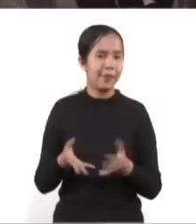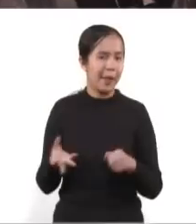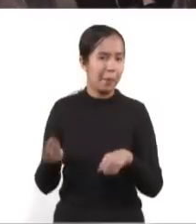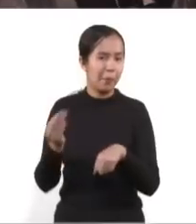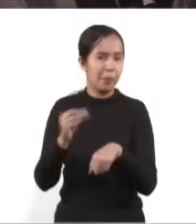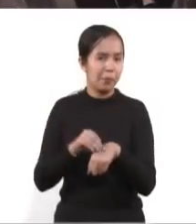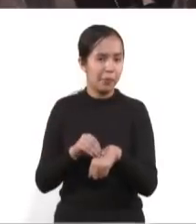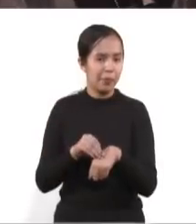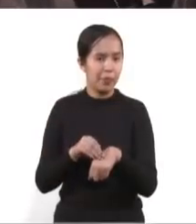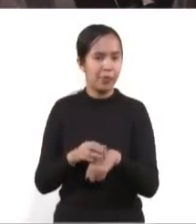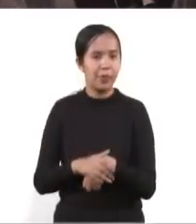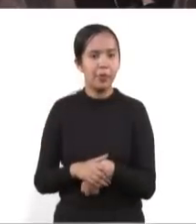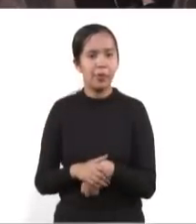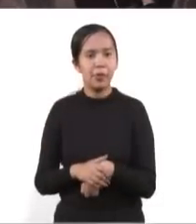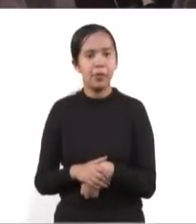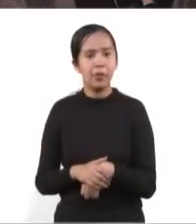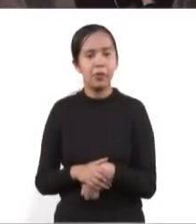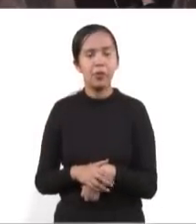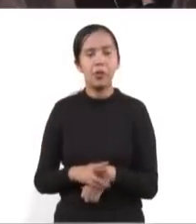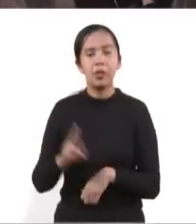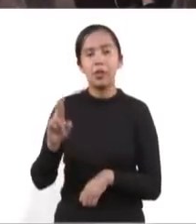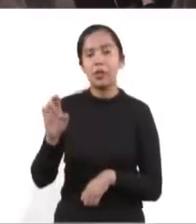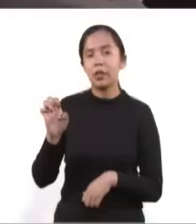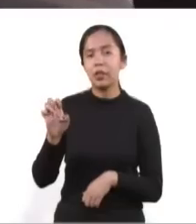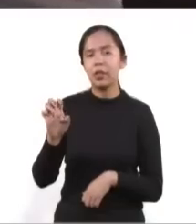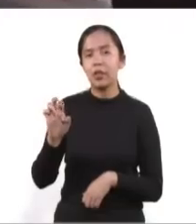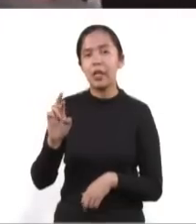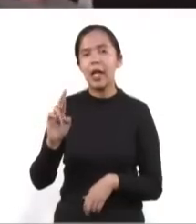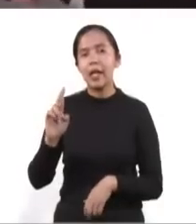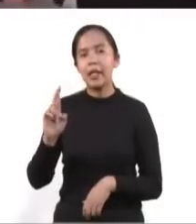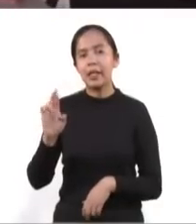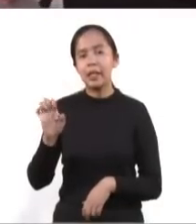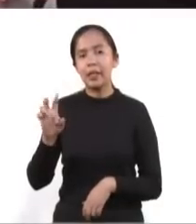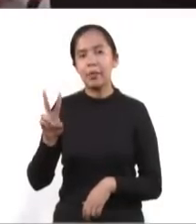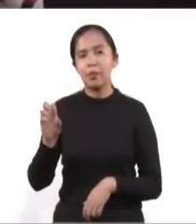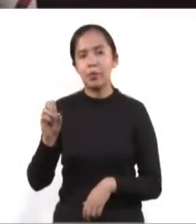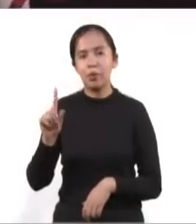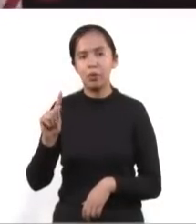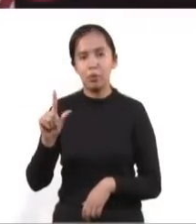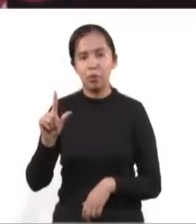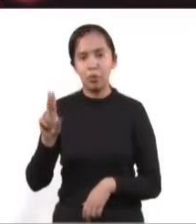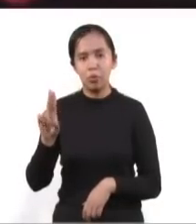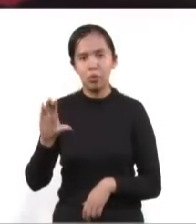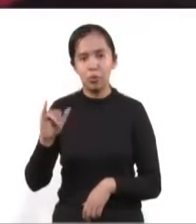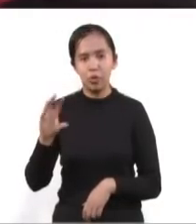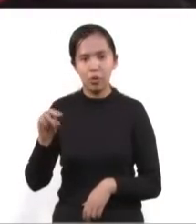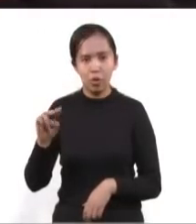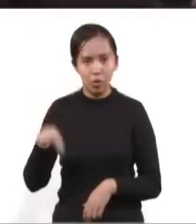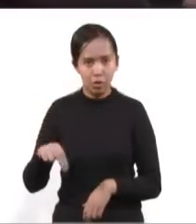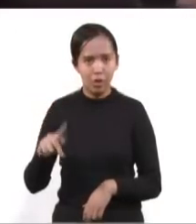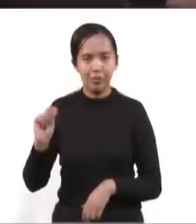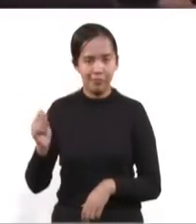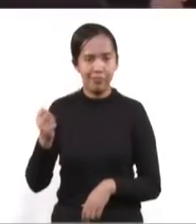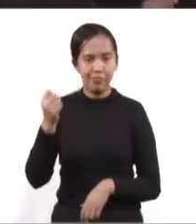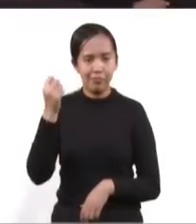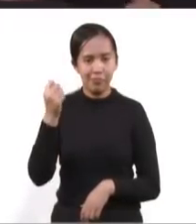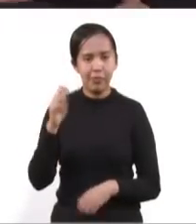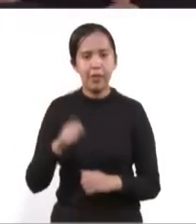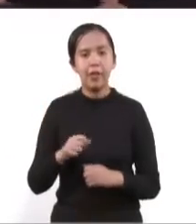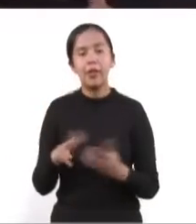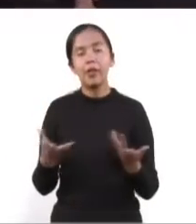acuñado nosotros, una revolución tecnológica al integrar el equipo más moderno